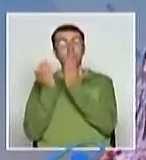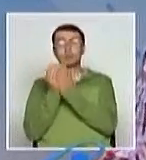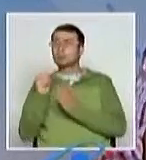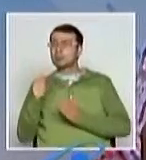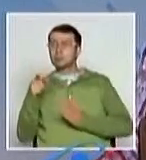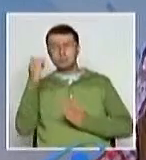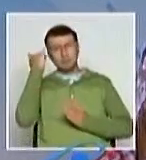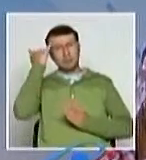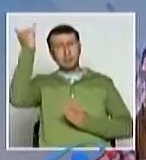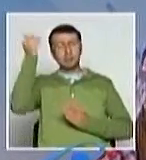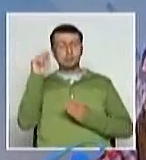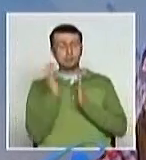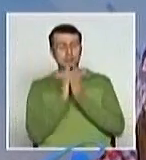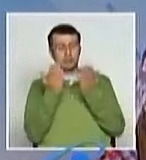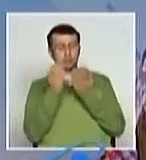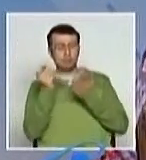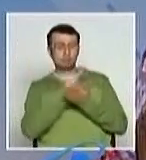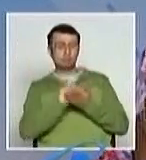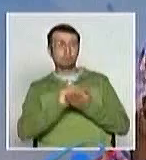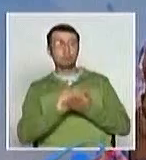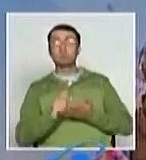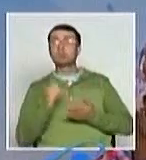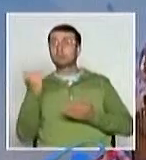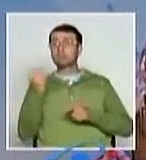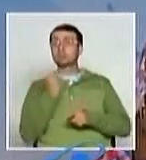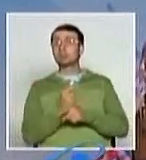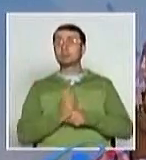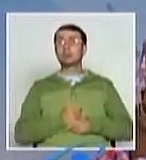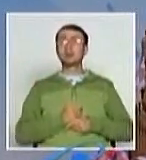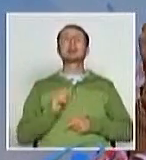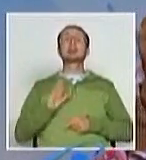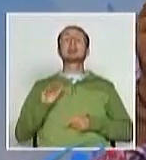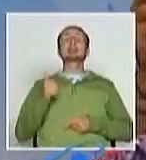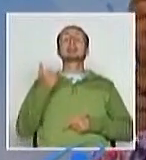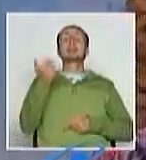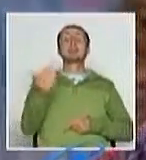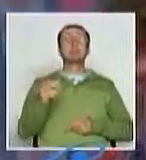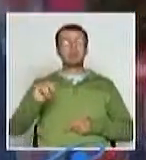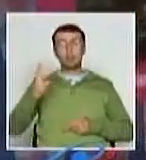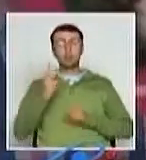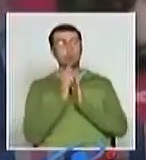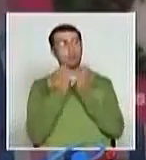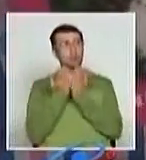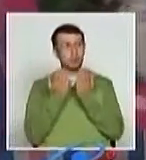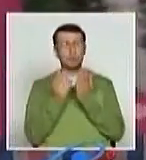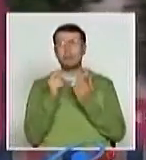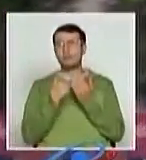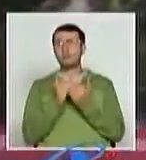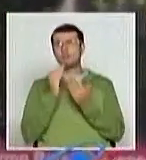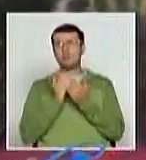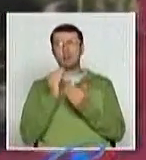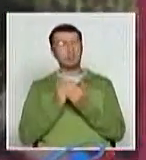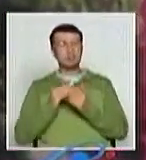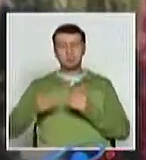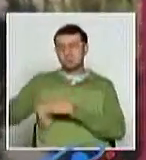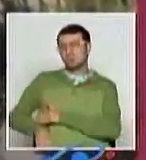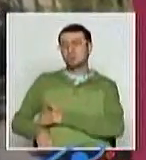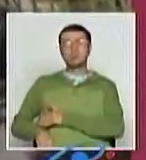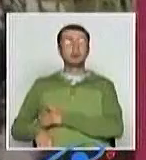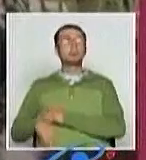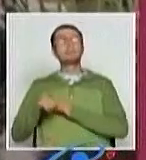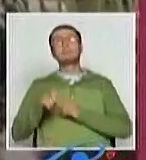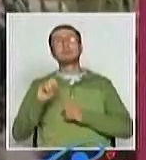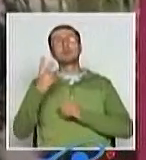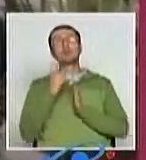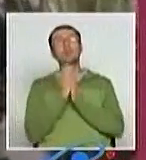este libro la vida y sus encrucijadas después aparece un segundo libro adás muy pequeño mu fácil de llevar en cualquier parte un segundo